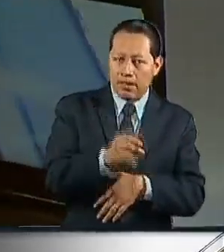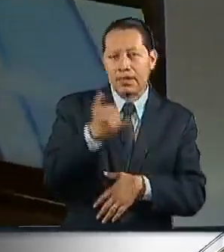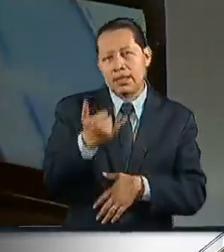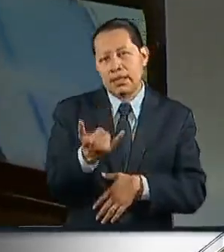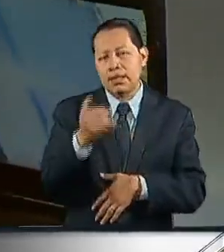miércoles